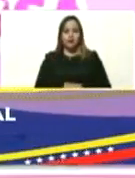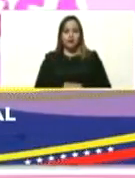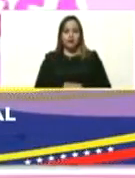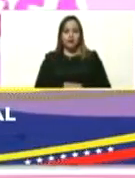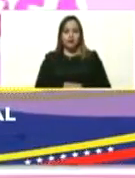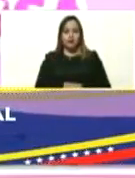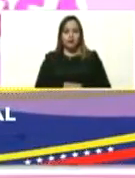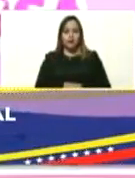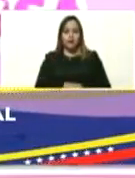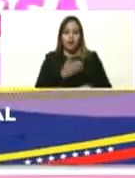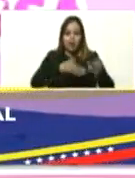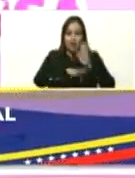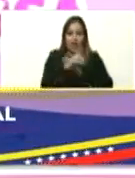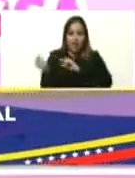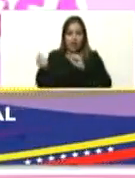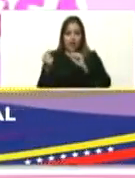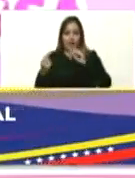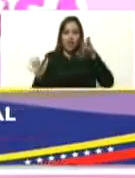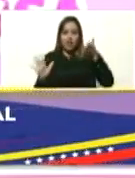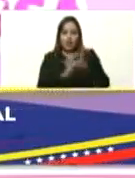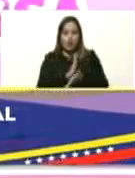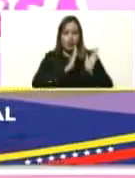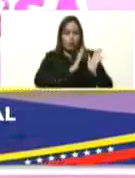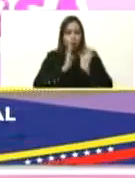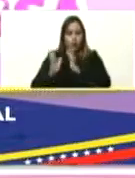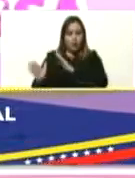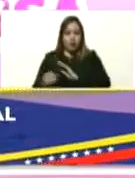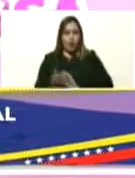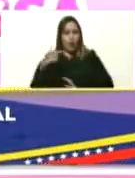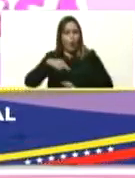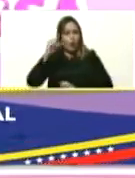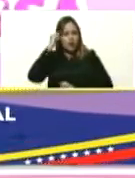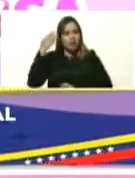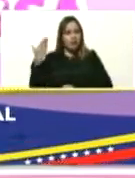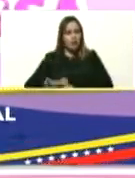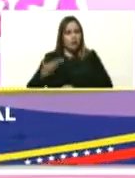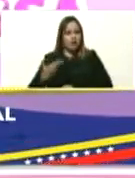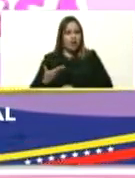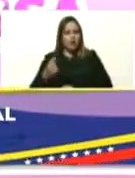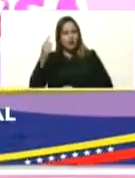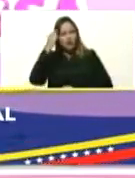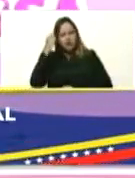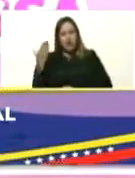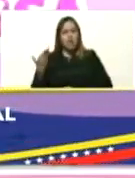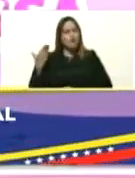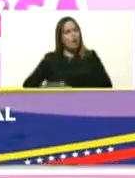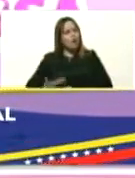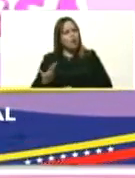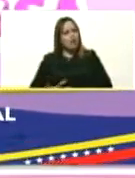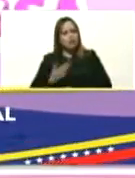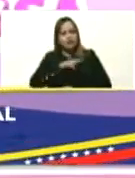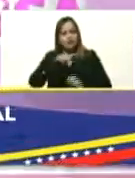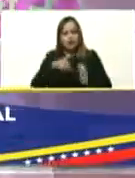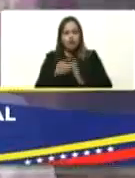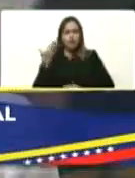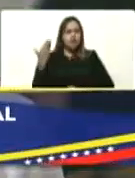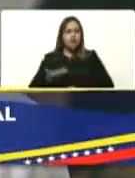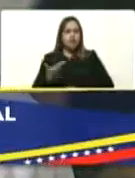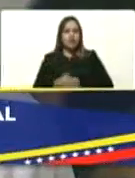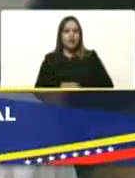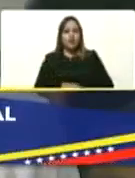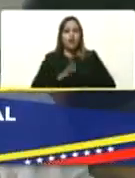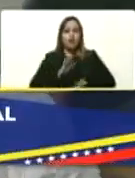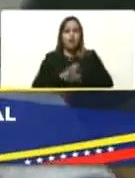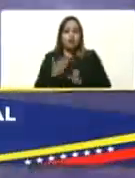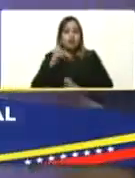ir al debate sobre lo organizativo. Hoy es un día muy importante, una fecha emblemática además, porque celebramos